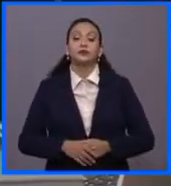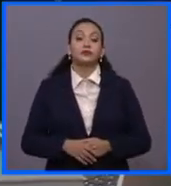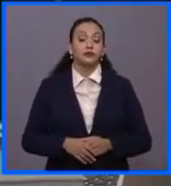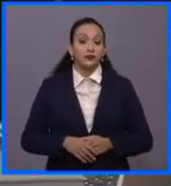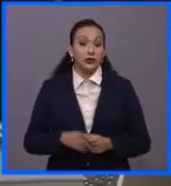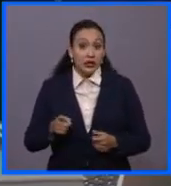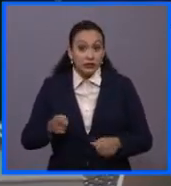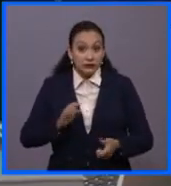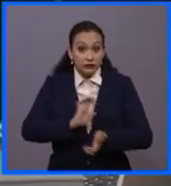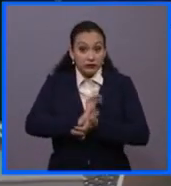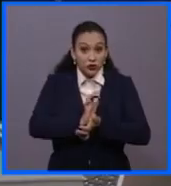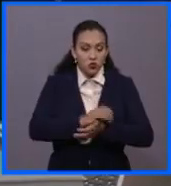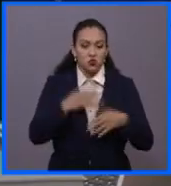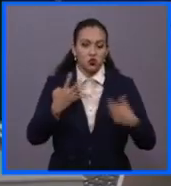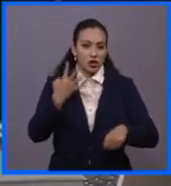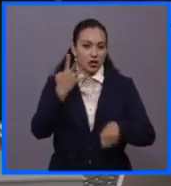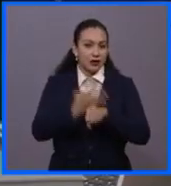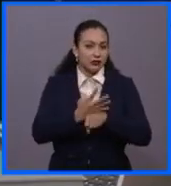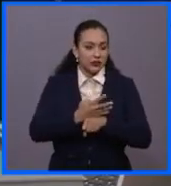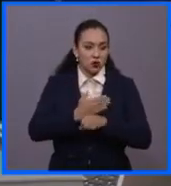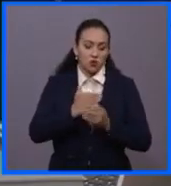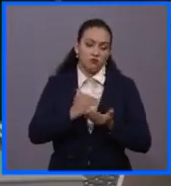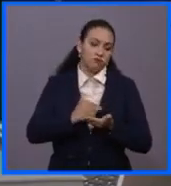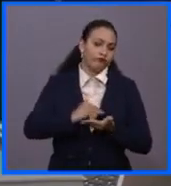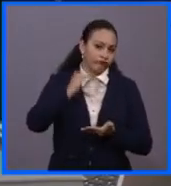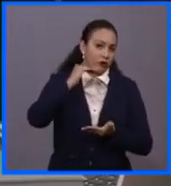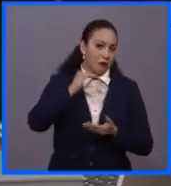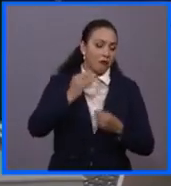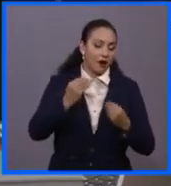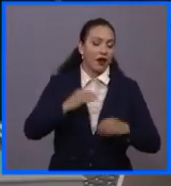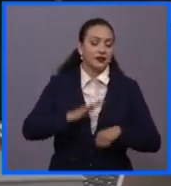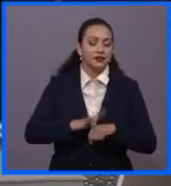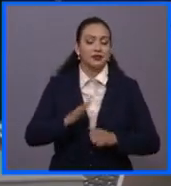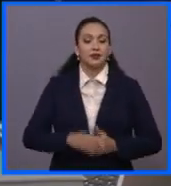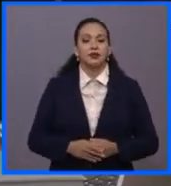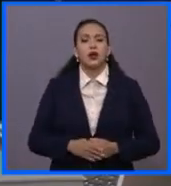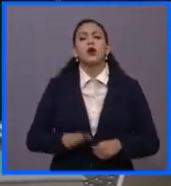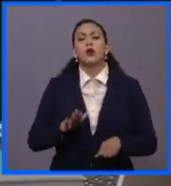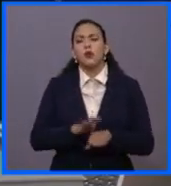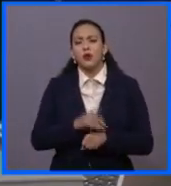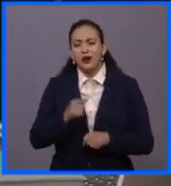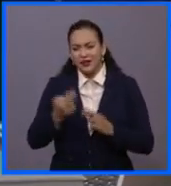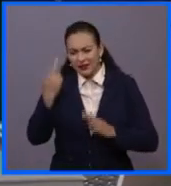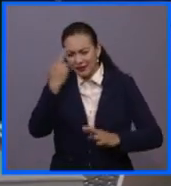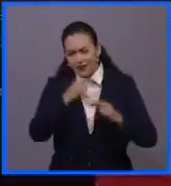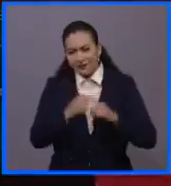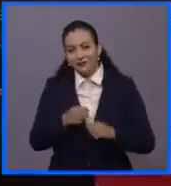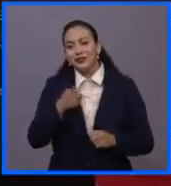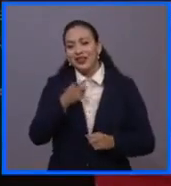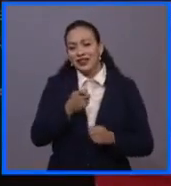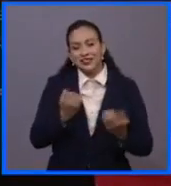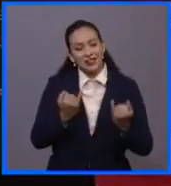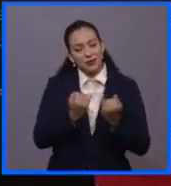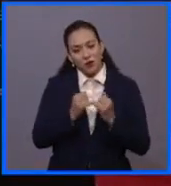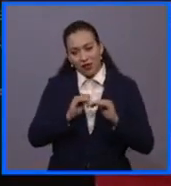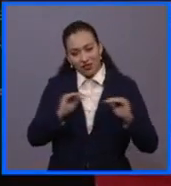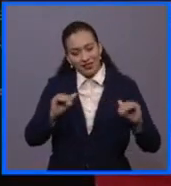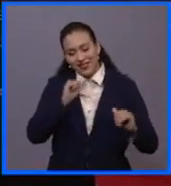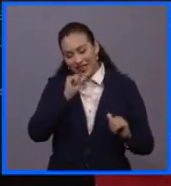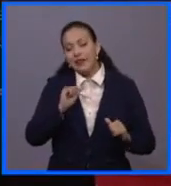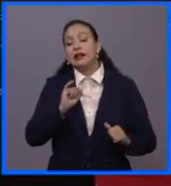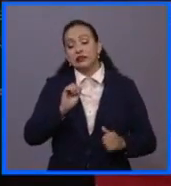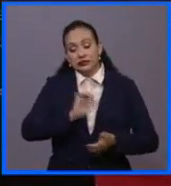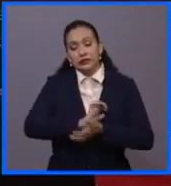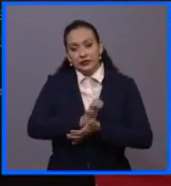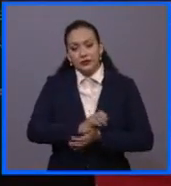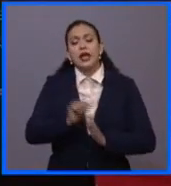la pena se incrementaría hasta en una mitad. El Pleno lo invalidó, pues atentaba contra el principio de igualdad y no discriminación. También